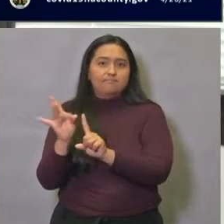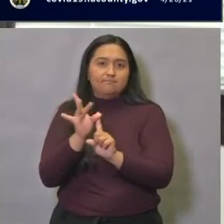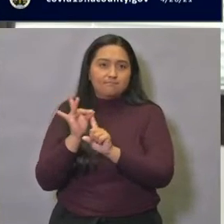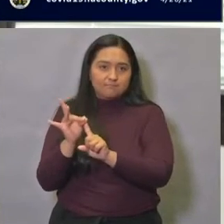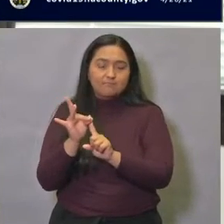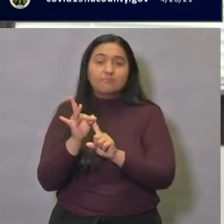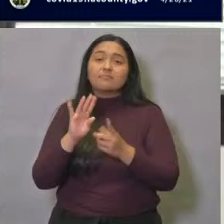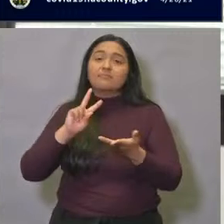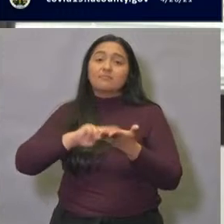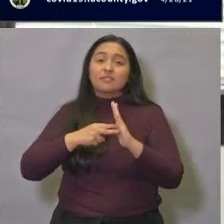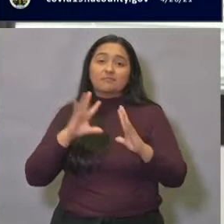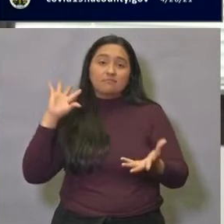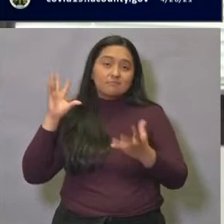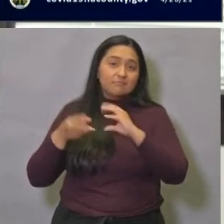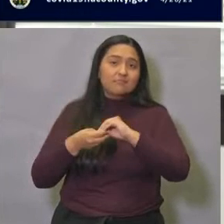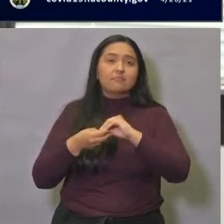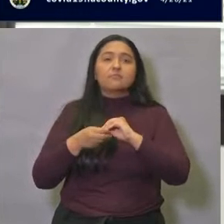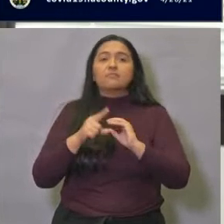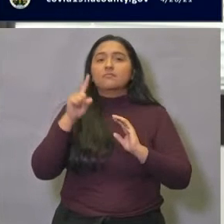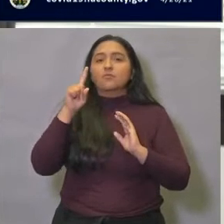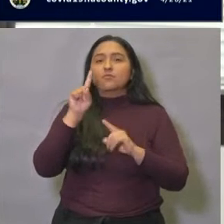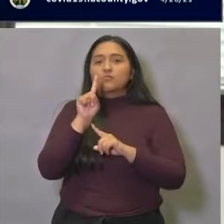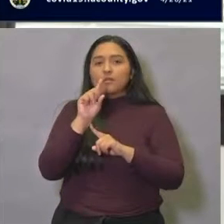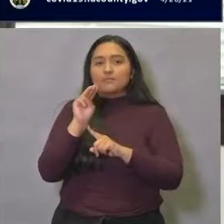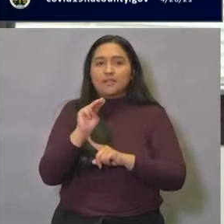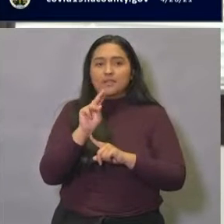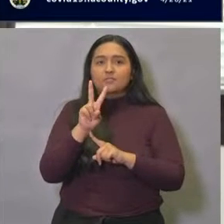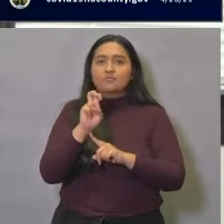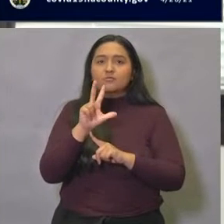de casos en el condado de Los Ángeles a